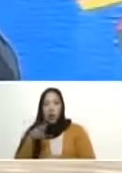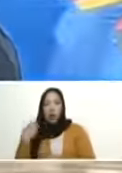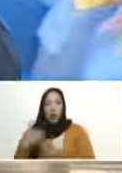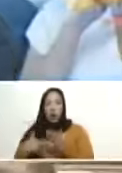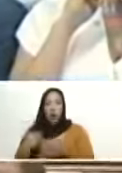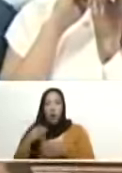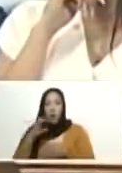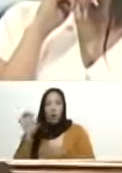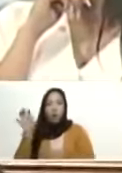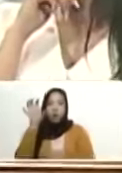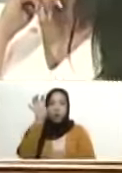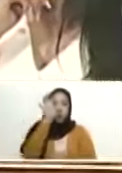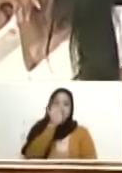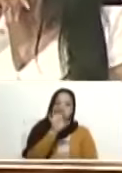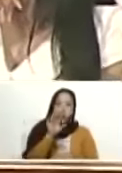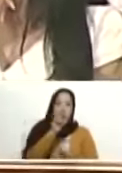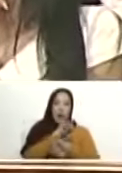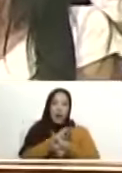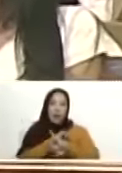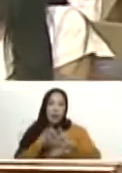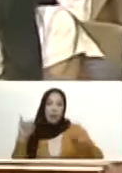y de independencia,